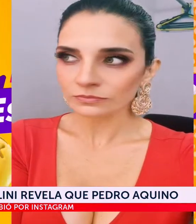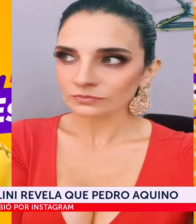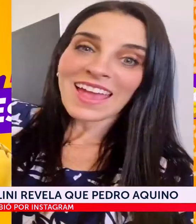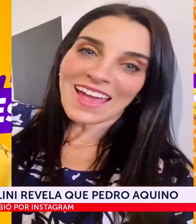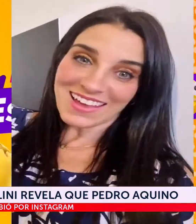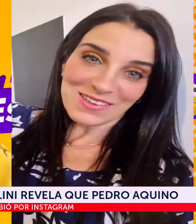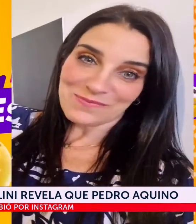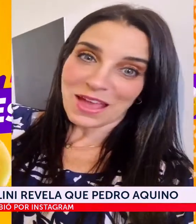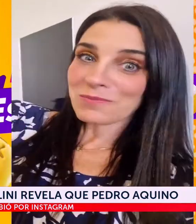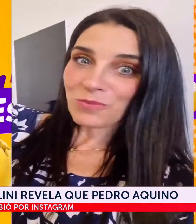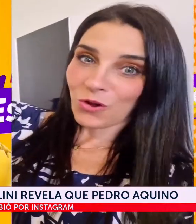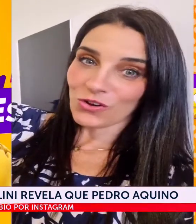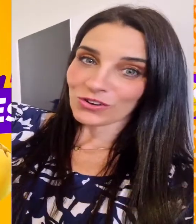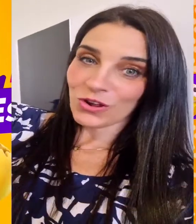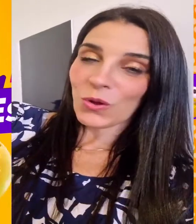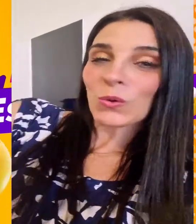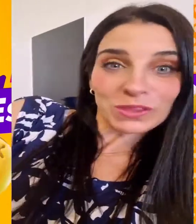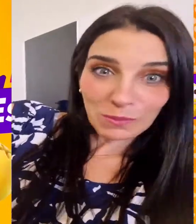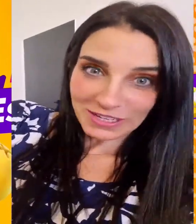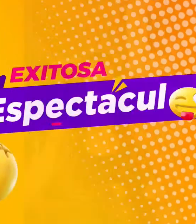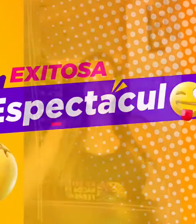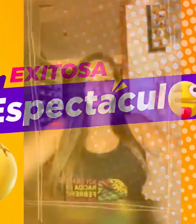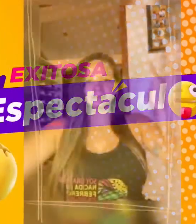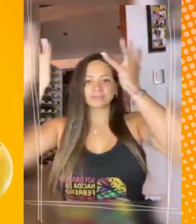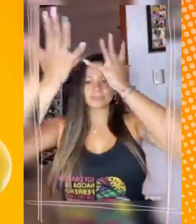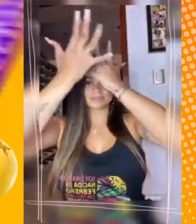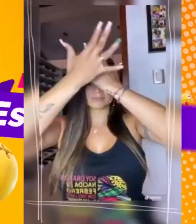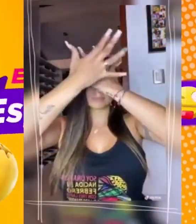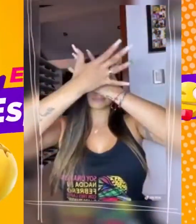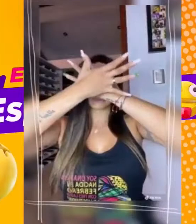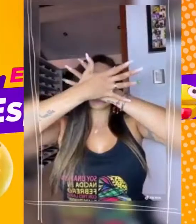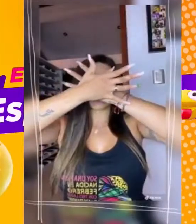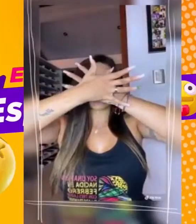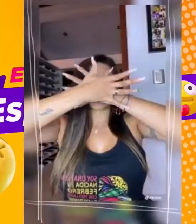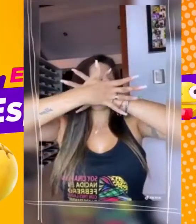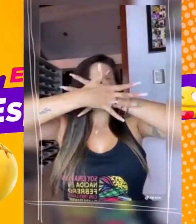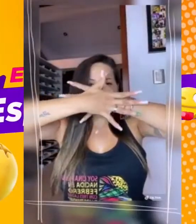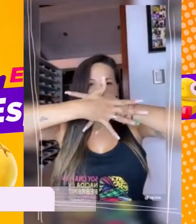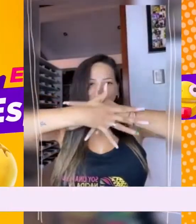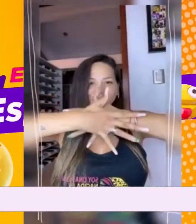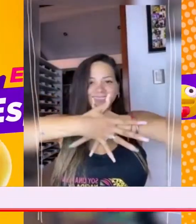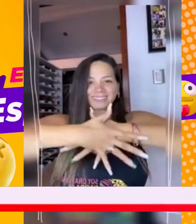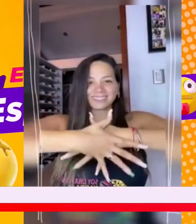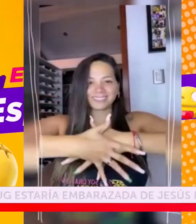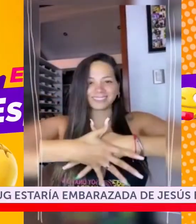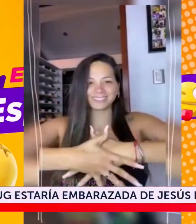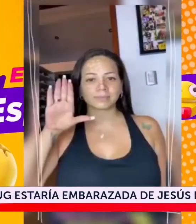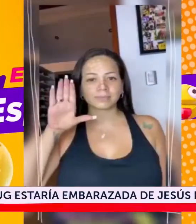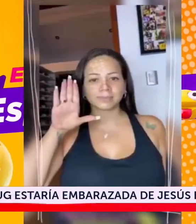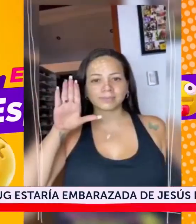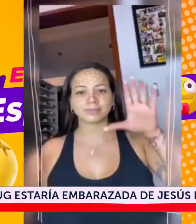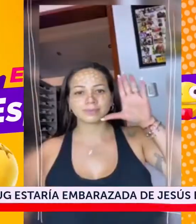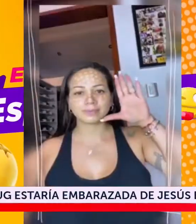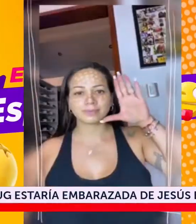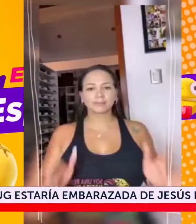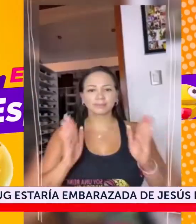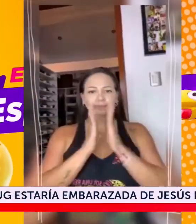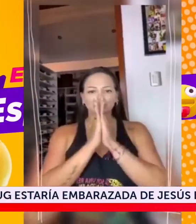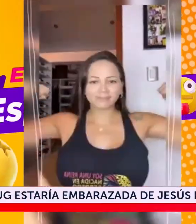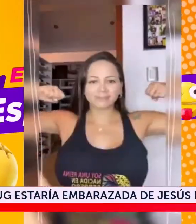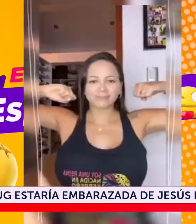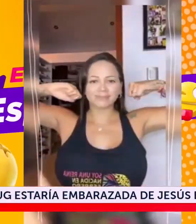tratado. Y en otras noticias, una revelación exclusiva se ha dado a conocer que Melissa Klug, a los